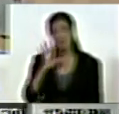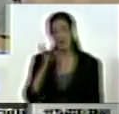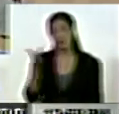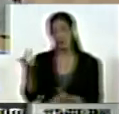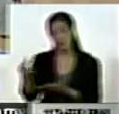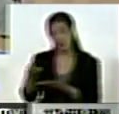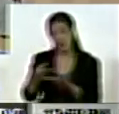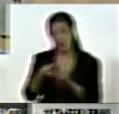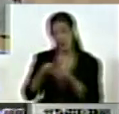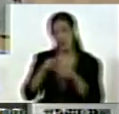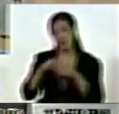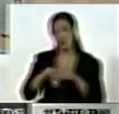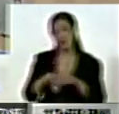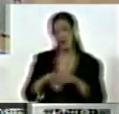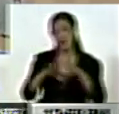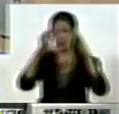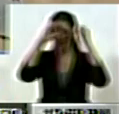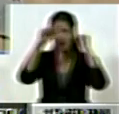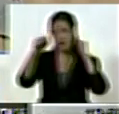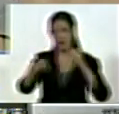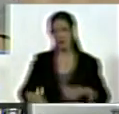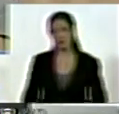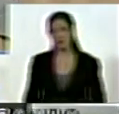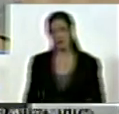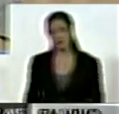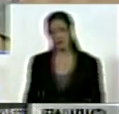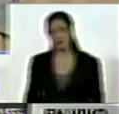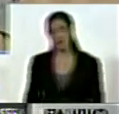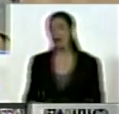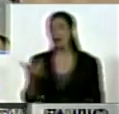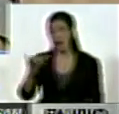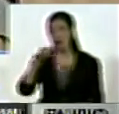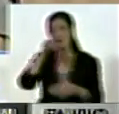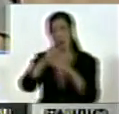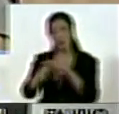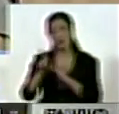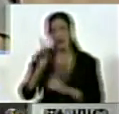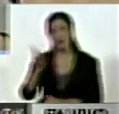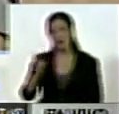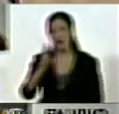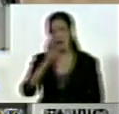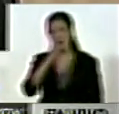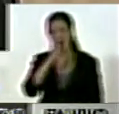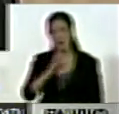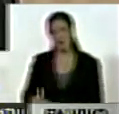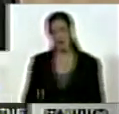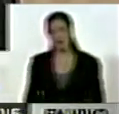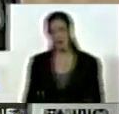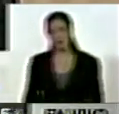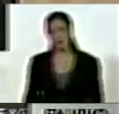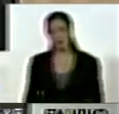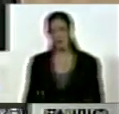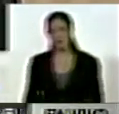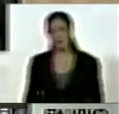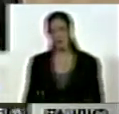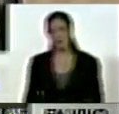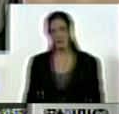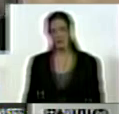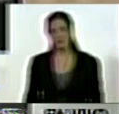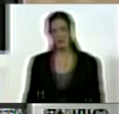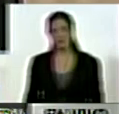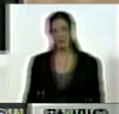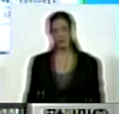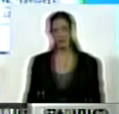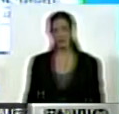dinero de la embajada que está depositado en ese banco. Cuando